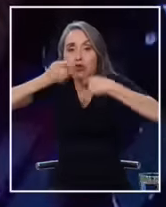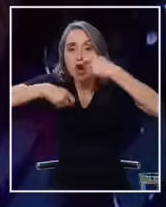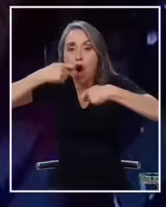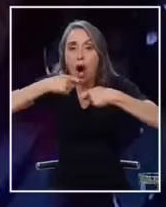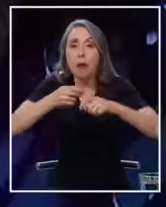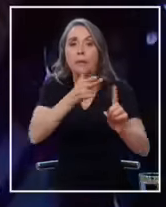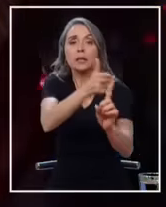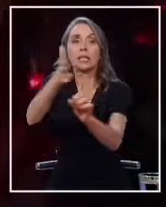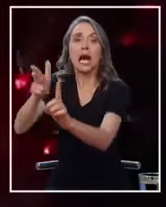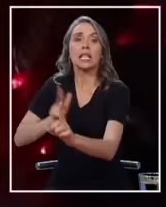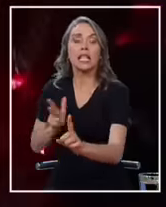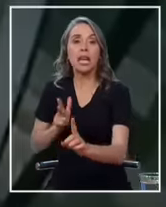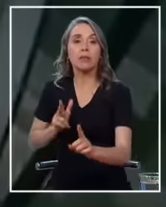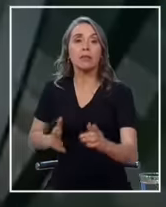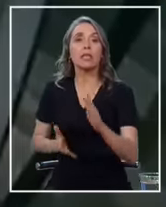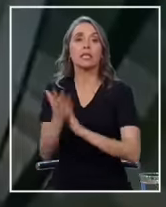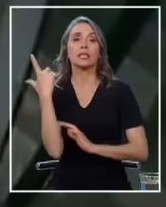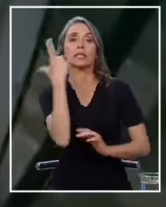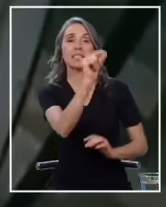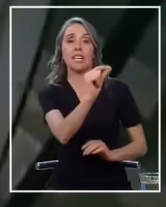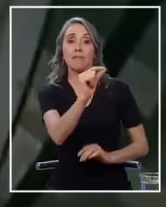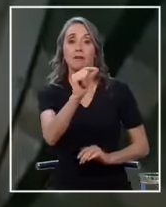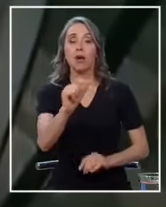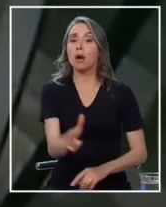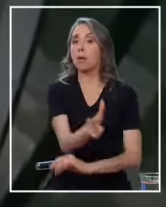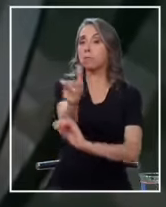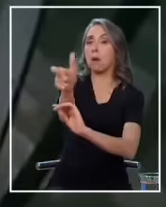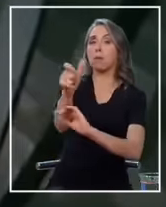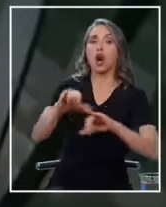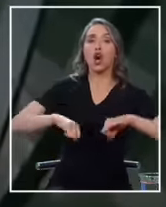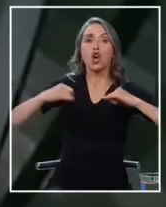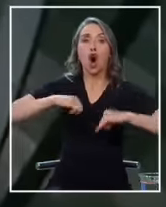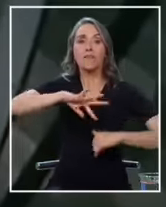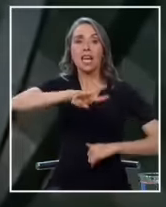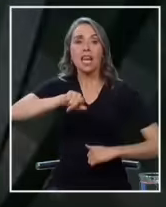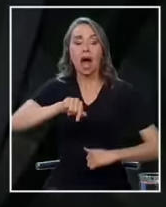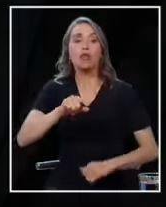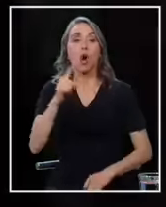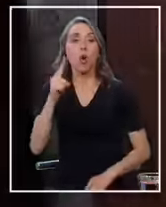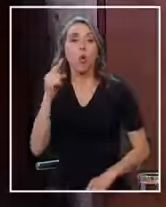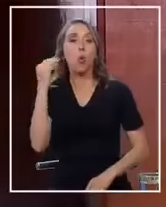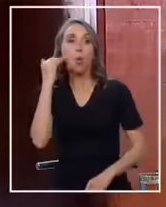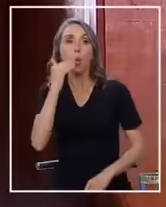dudaron en usar un arma. Eran delincuentes jóvenes. Y ahí uno